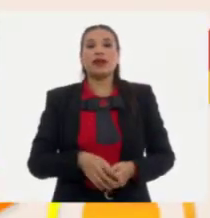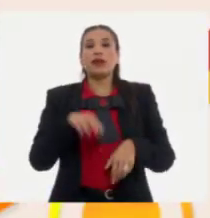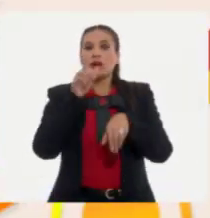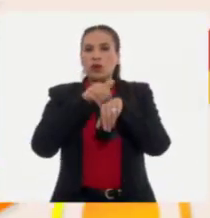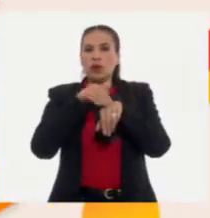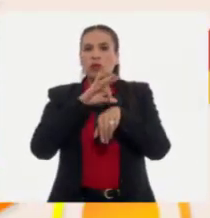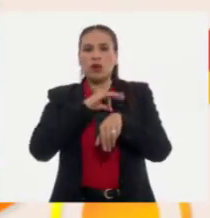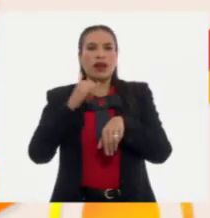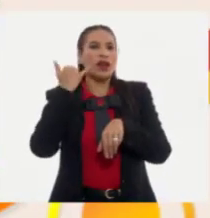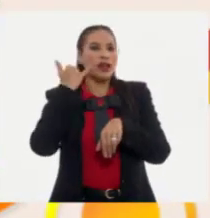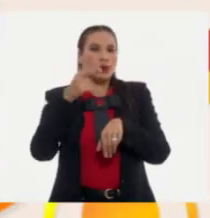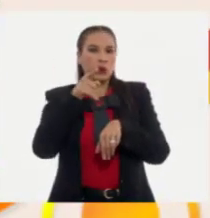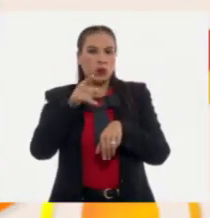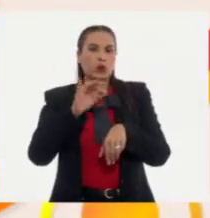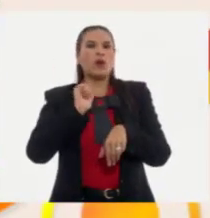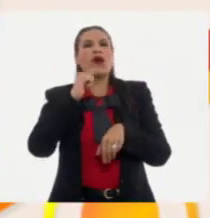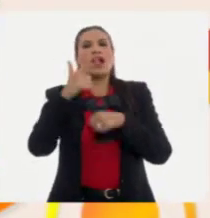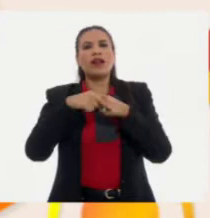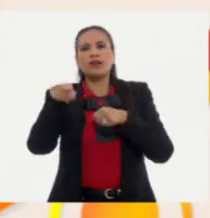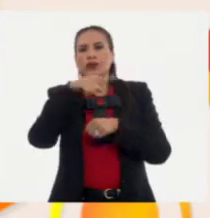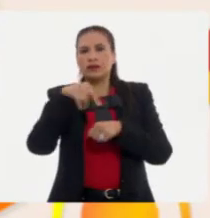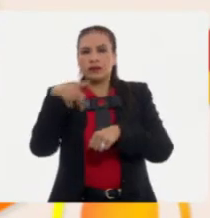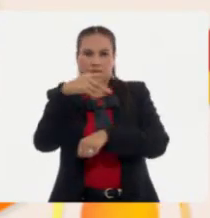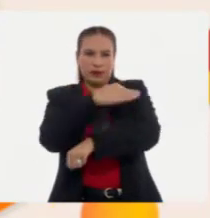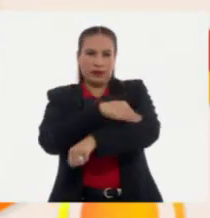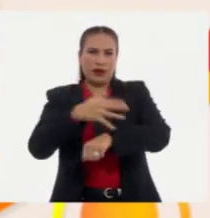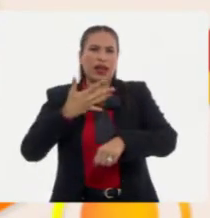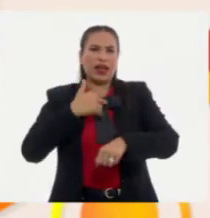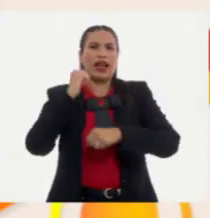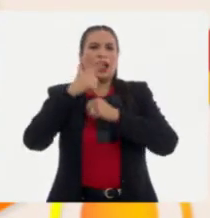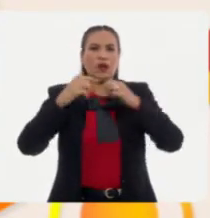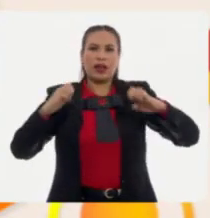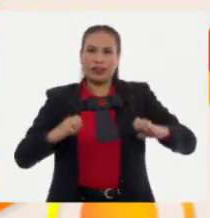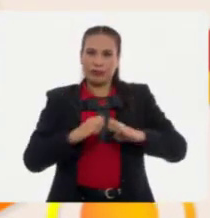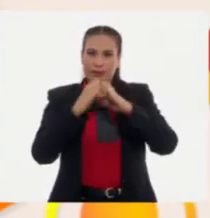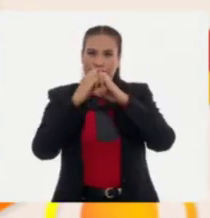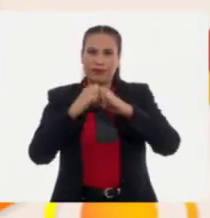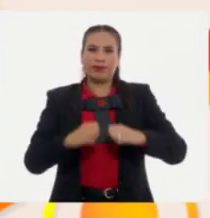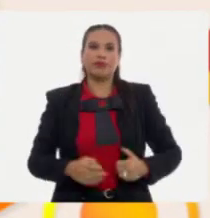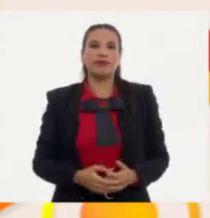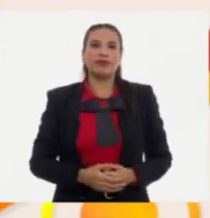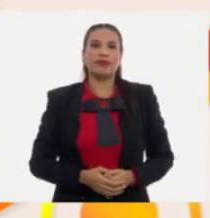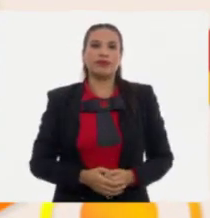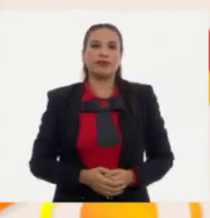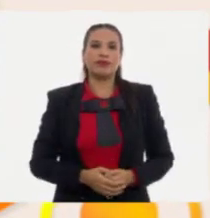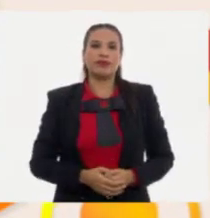número puedes llamar cuando tú o alguien cerca de ti tenga una emergencia.